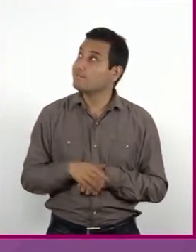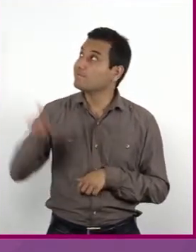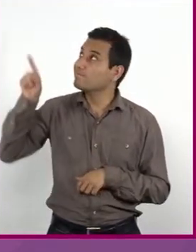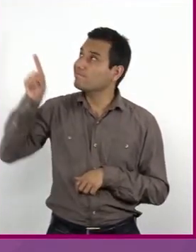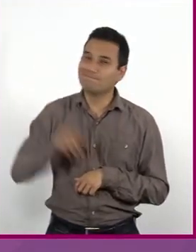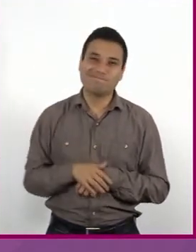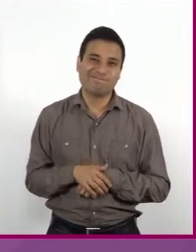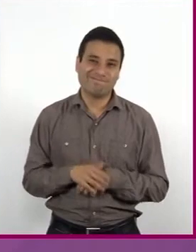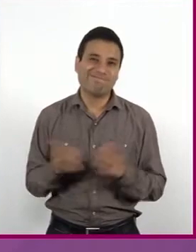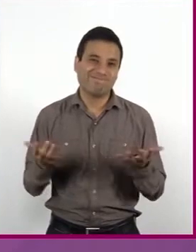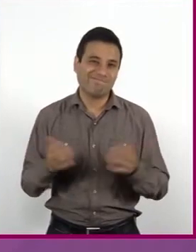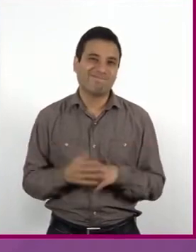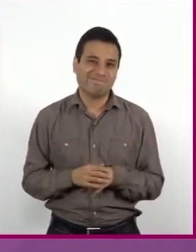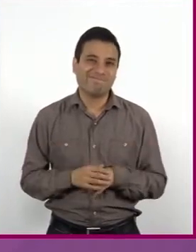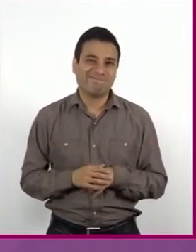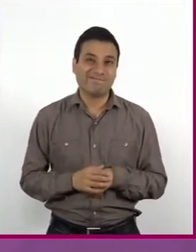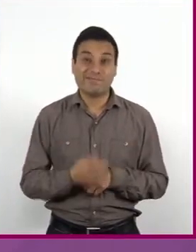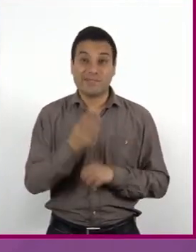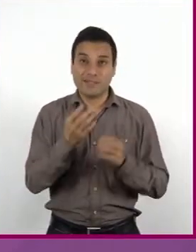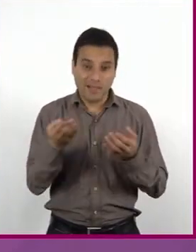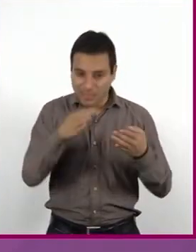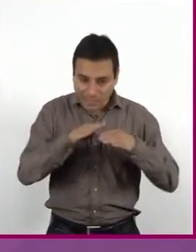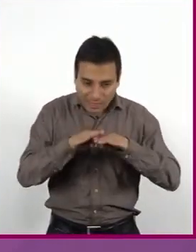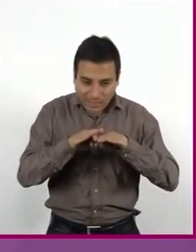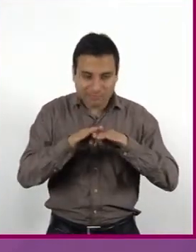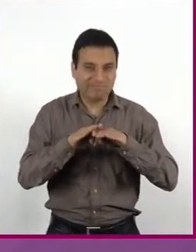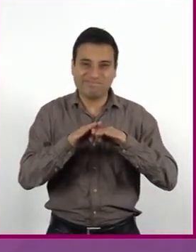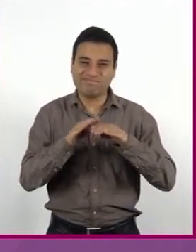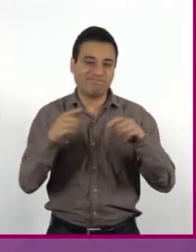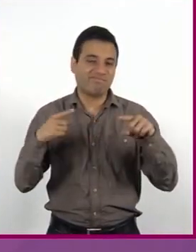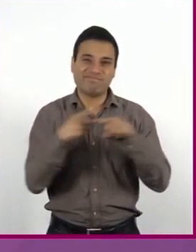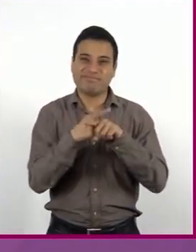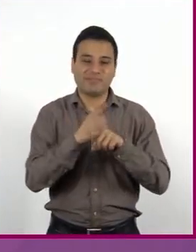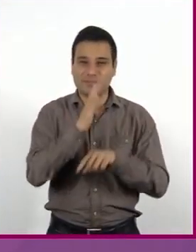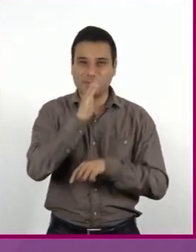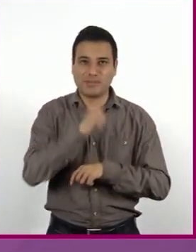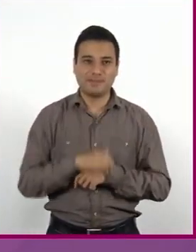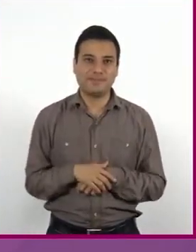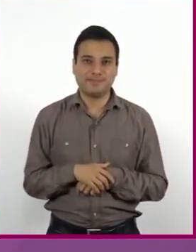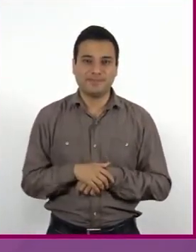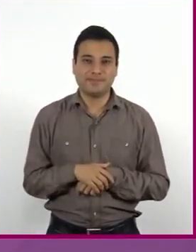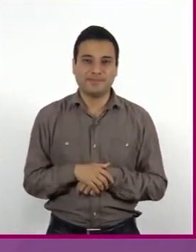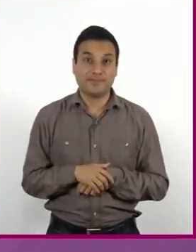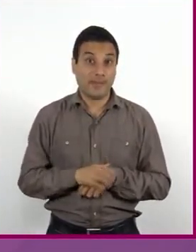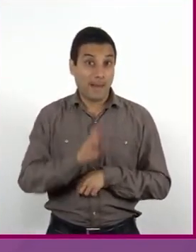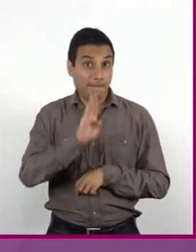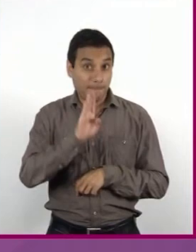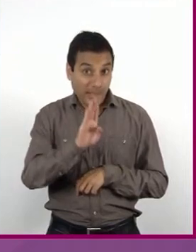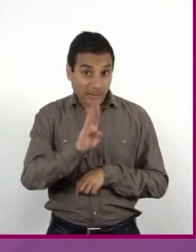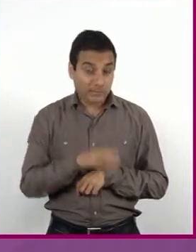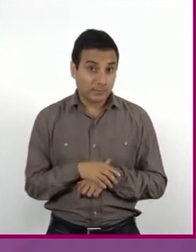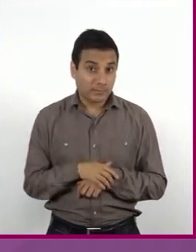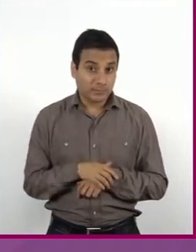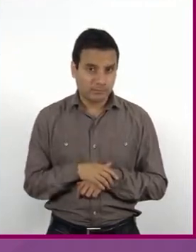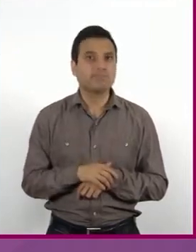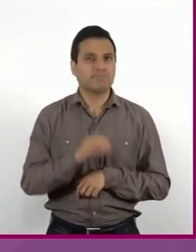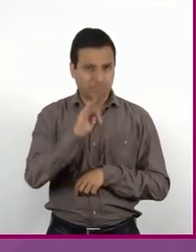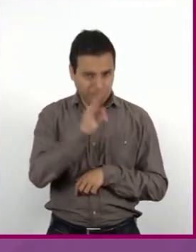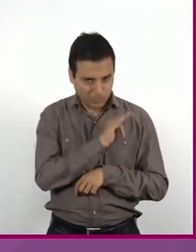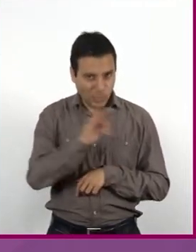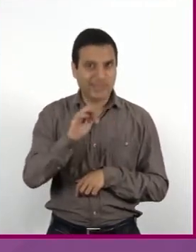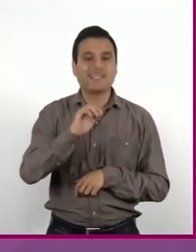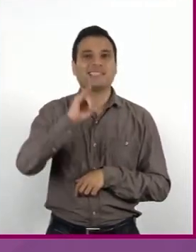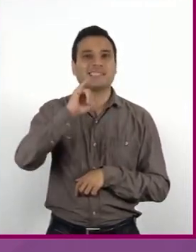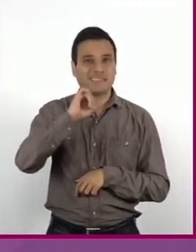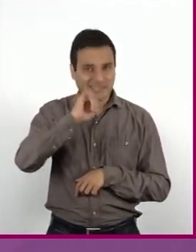Exacto, porque 2 de las caras se superpondrían. Sin embargo, con el desarrollo B sí se puede